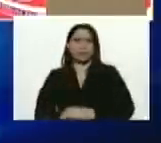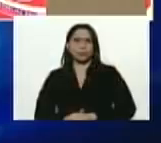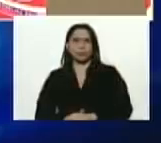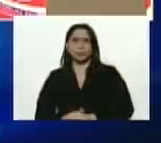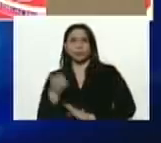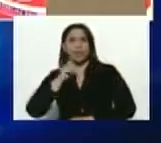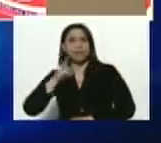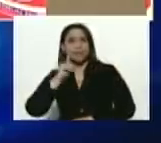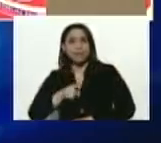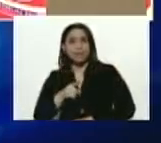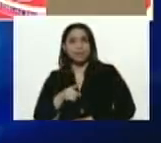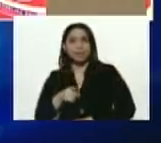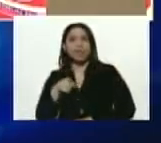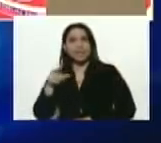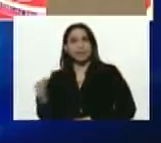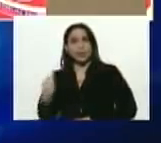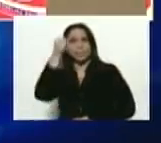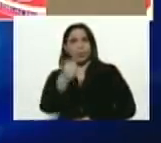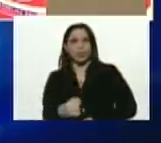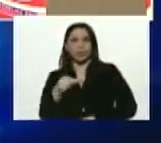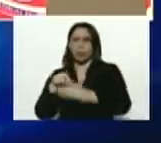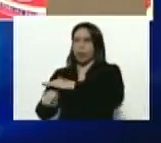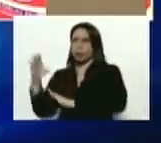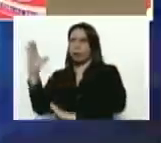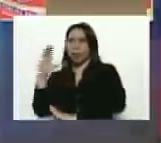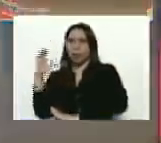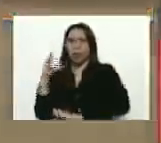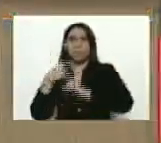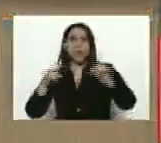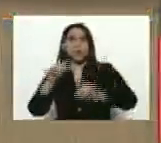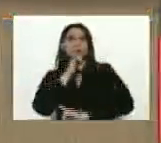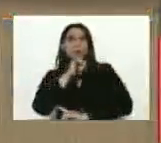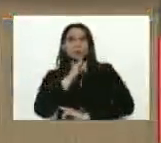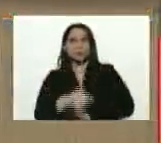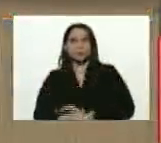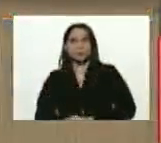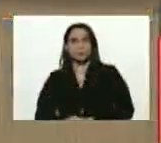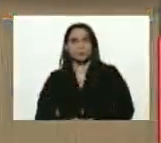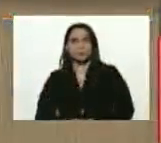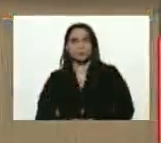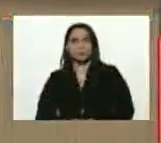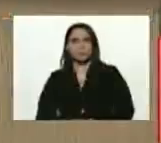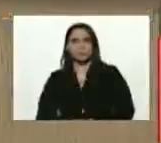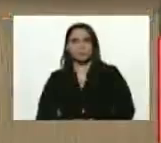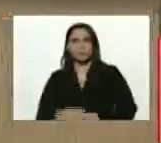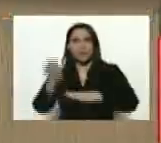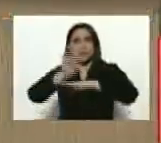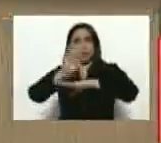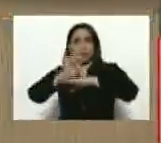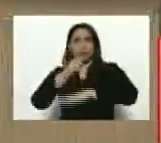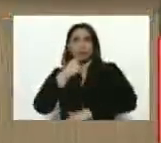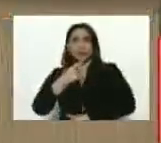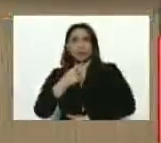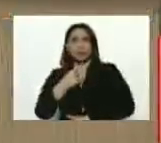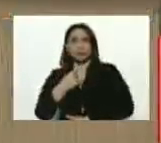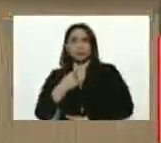la mentira lo que se está imponiendo. Otra noticia. Ecuador registra